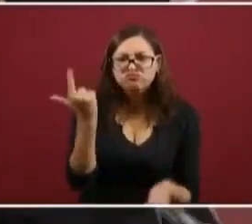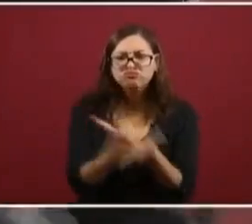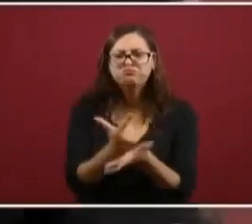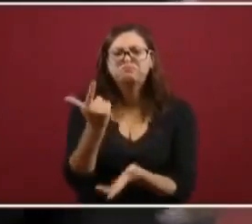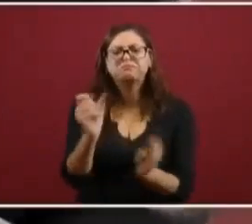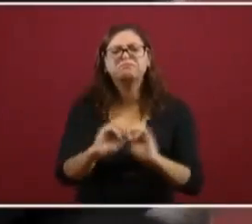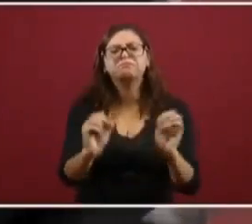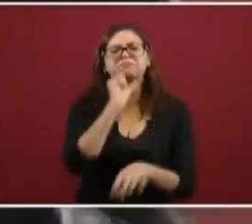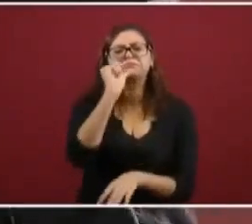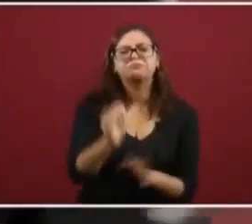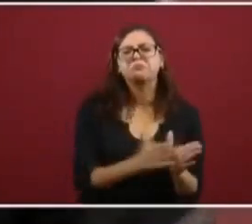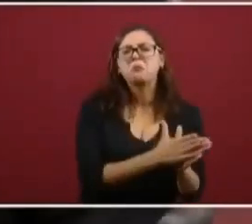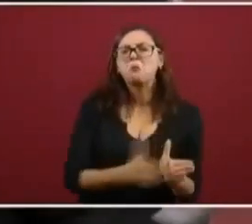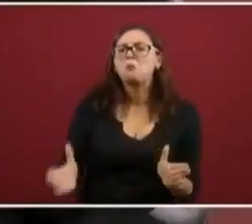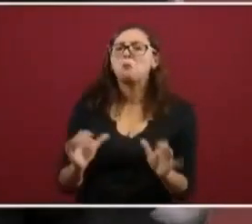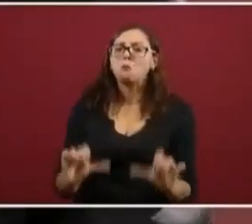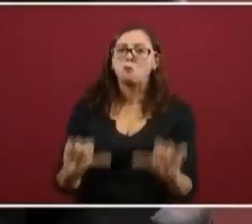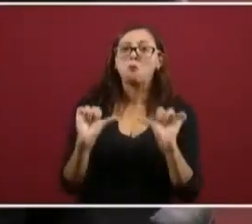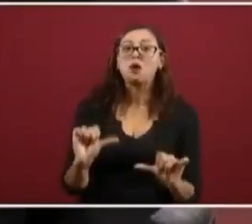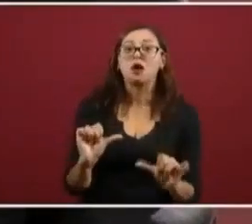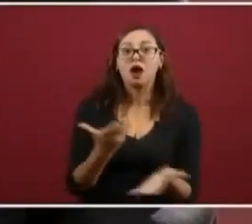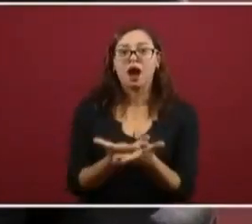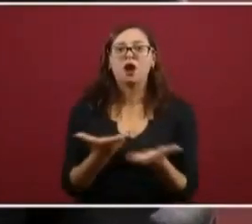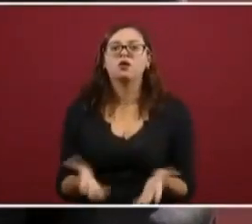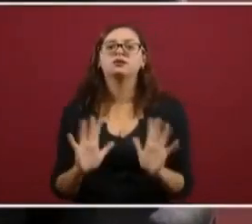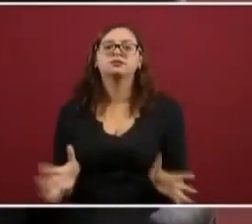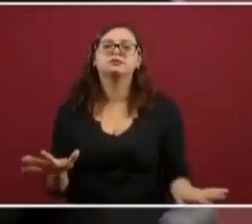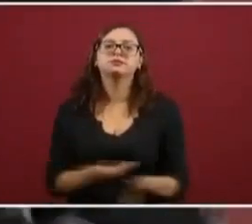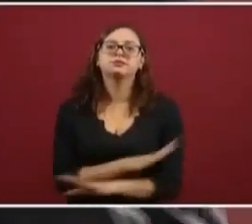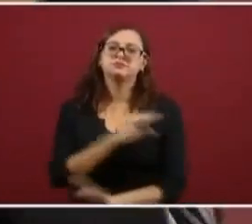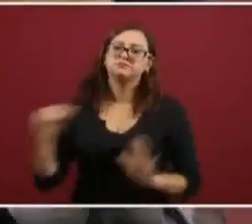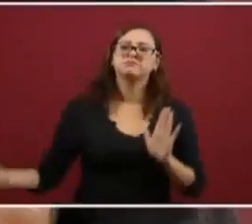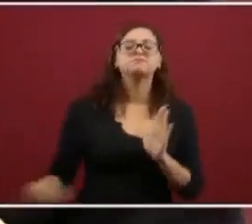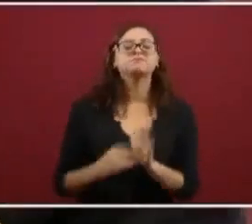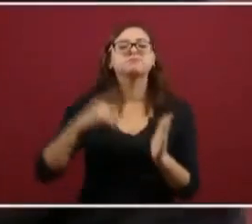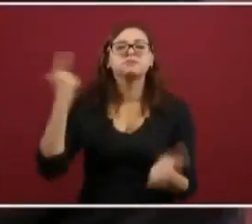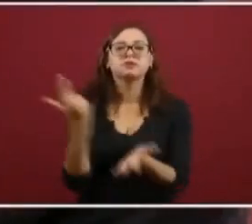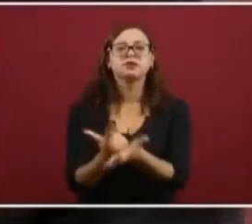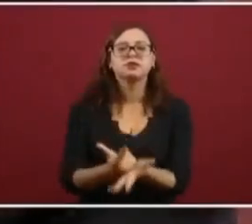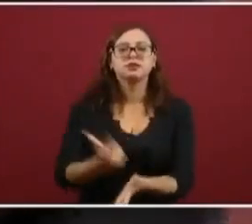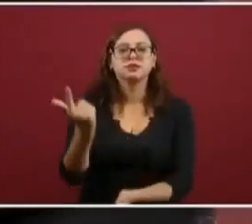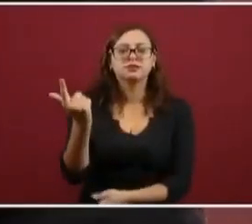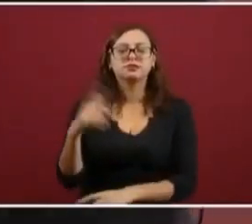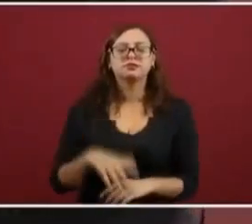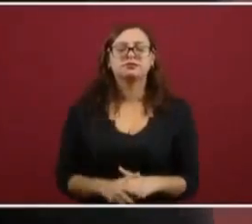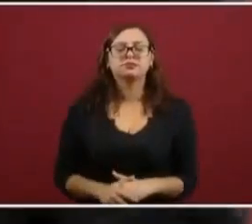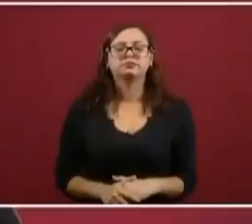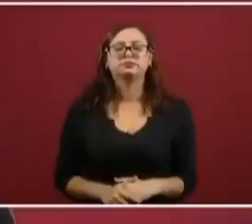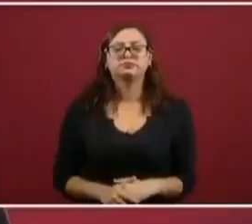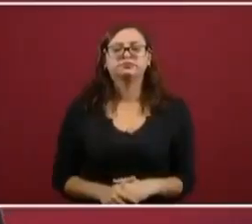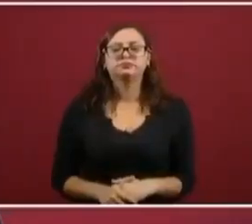Ahora son delitos graves Entonces el día de mañana el